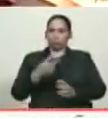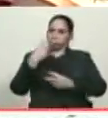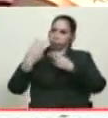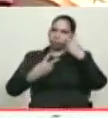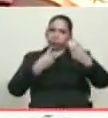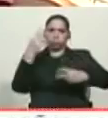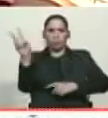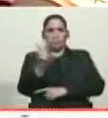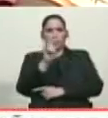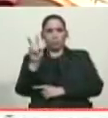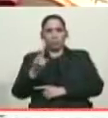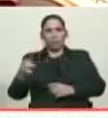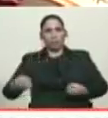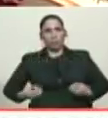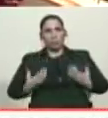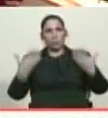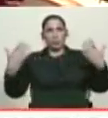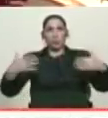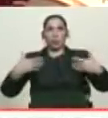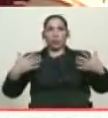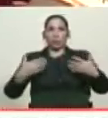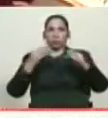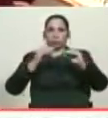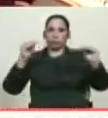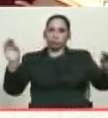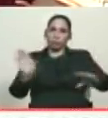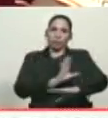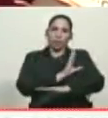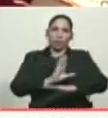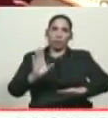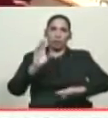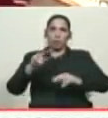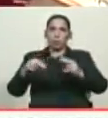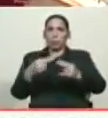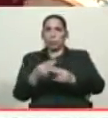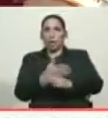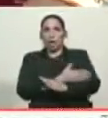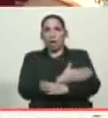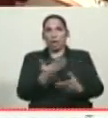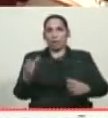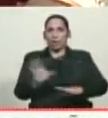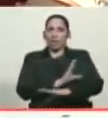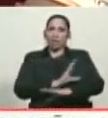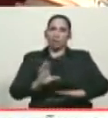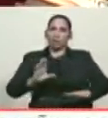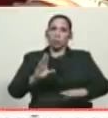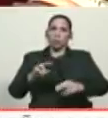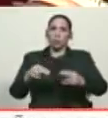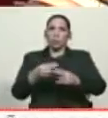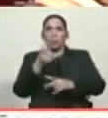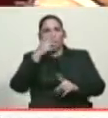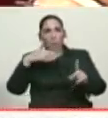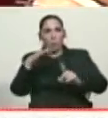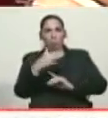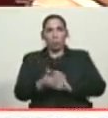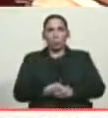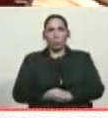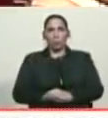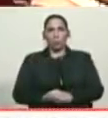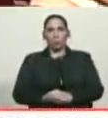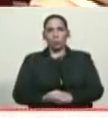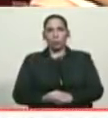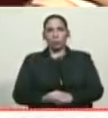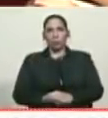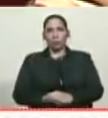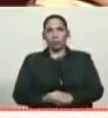Nos estamos llamando a un concierto de cantantes que jamás y nunca han hecho una canción para su pueblo. Por ejemplo, ¿por qué los cantantes, los artistas colombianos no